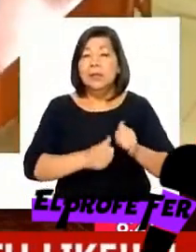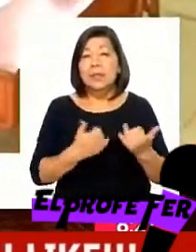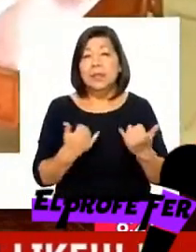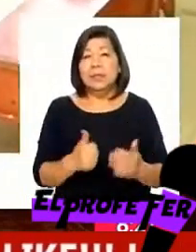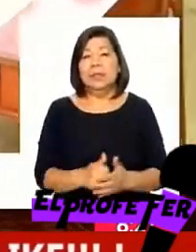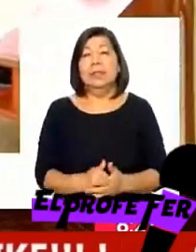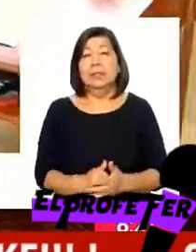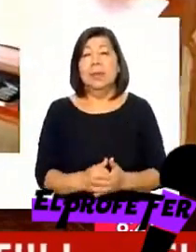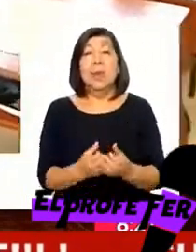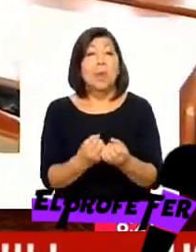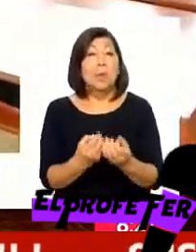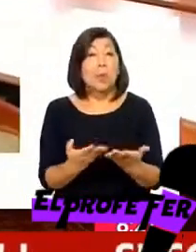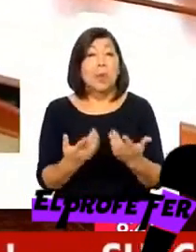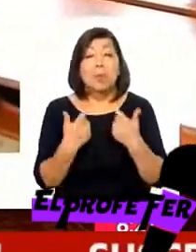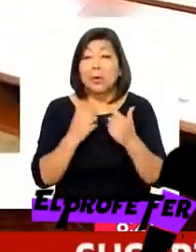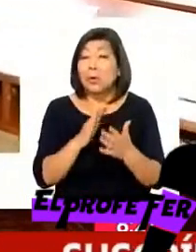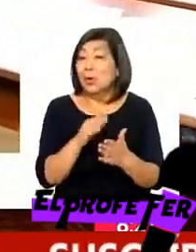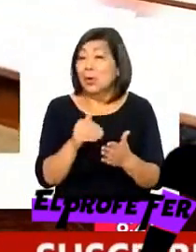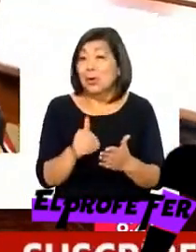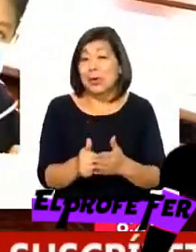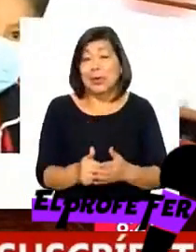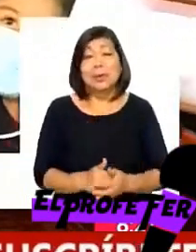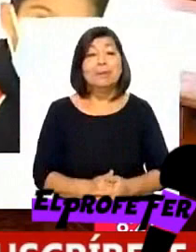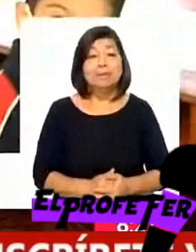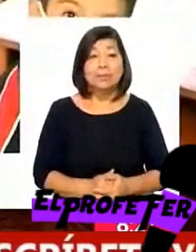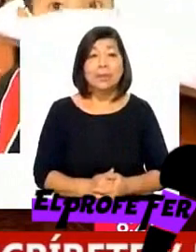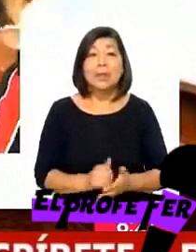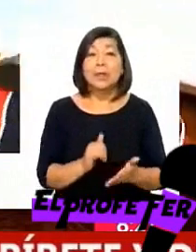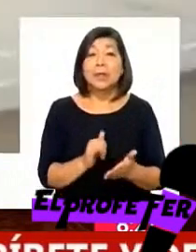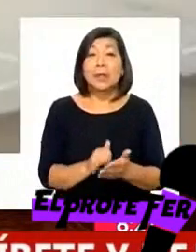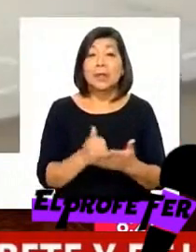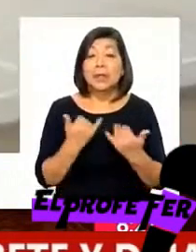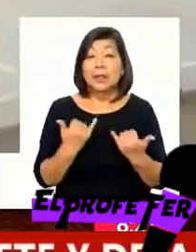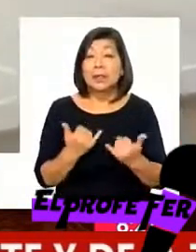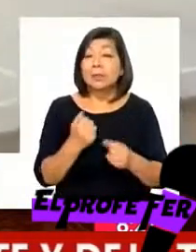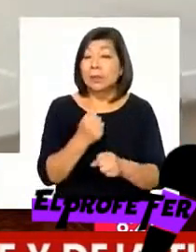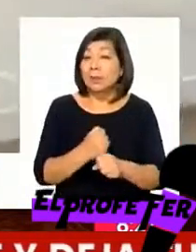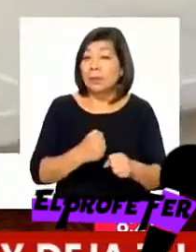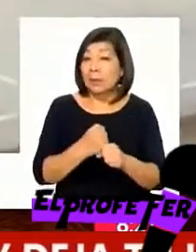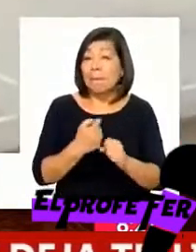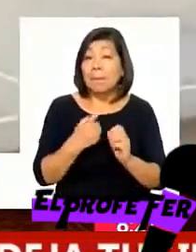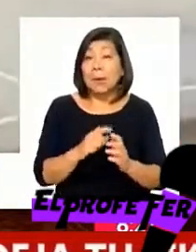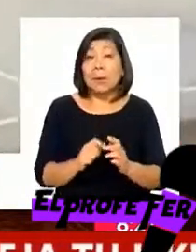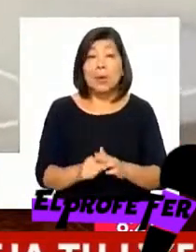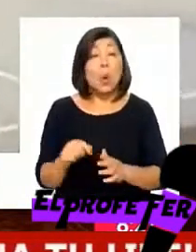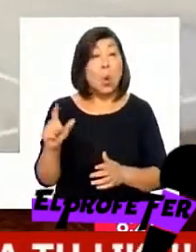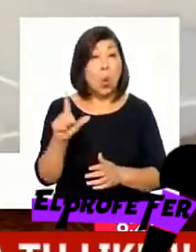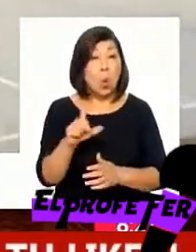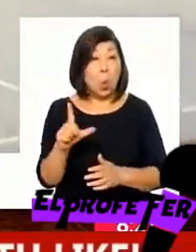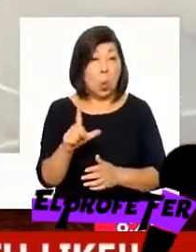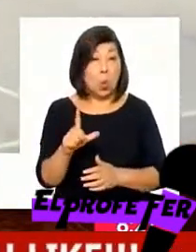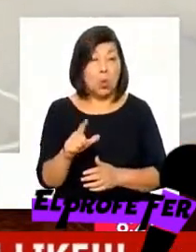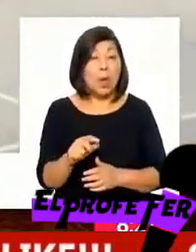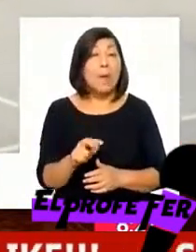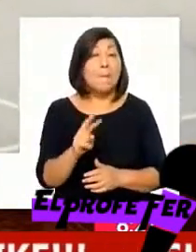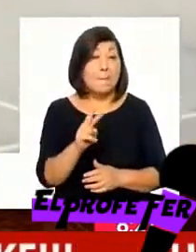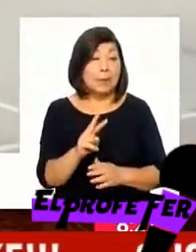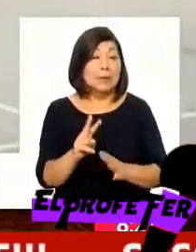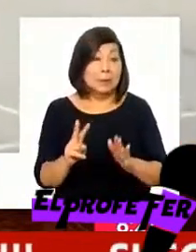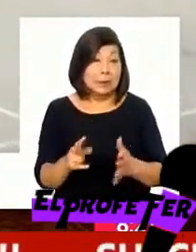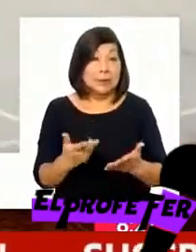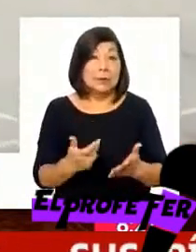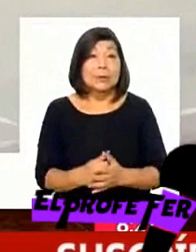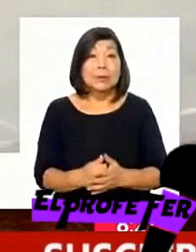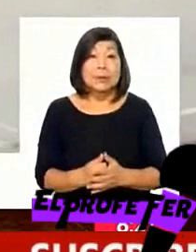que en muchos casos lo han perdido todo. Mientras tanto, estamos trabajando para que a partir del lunes 27, los